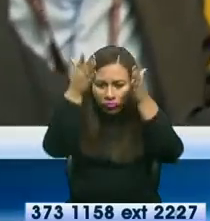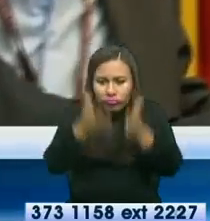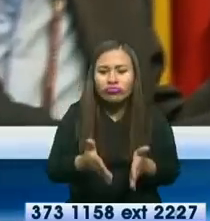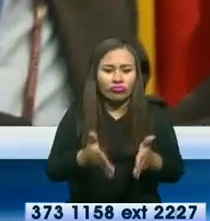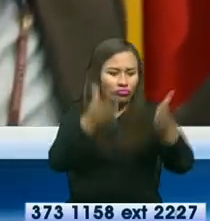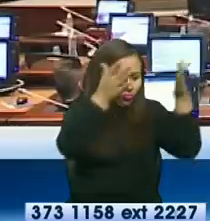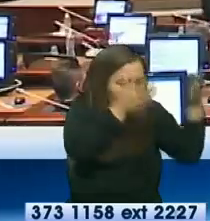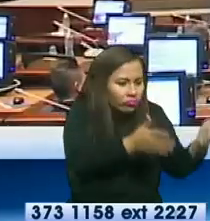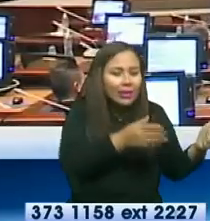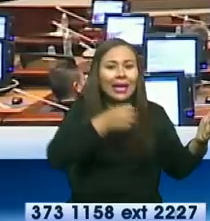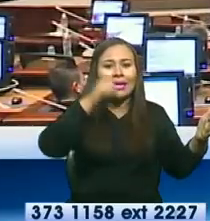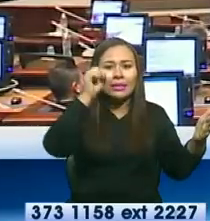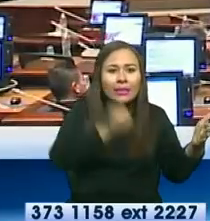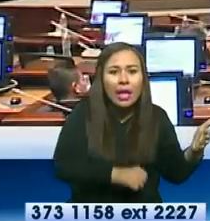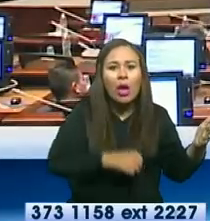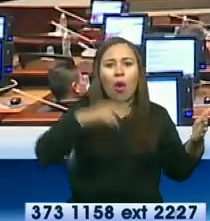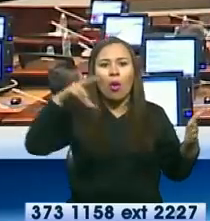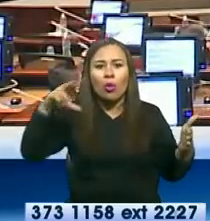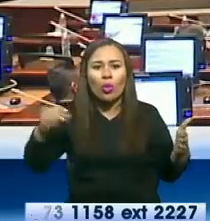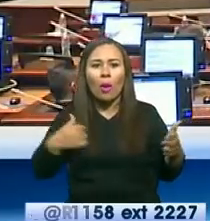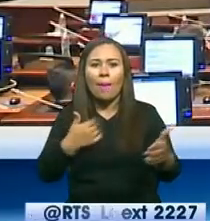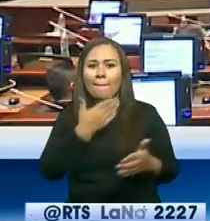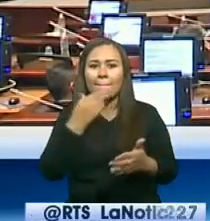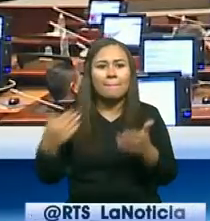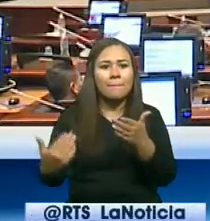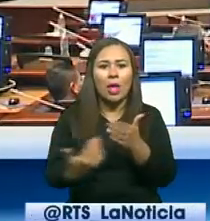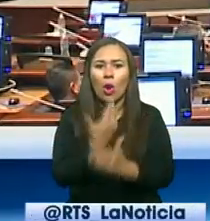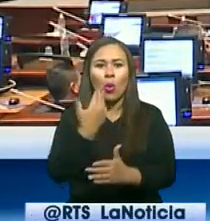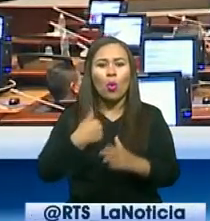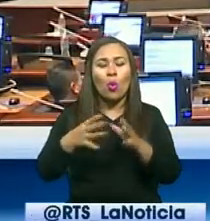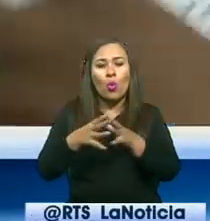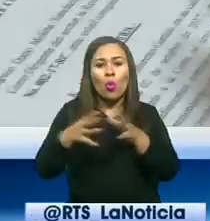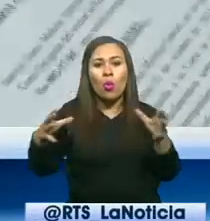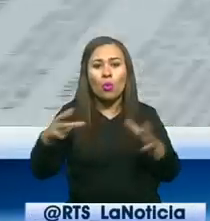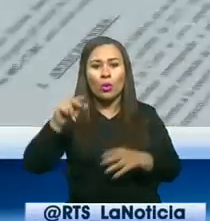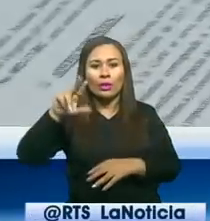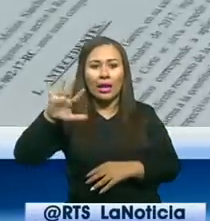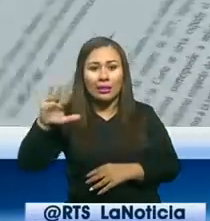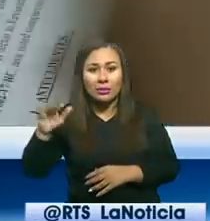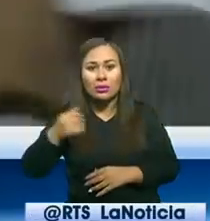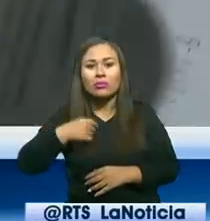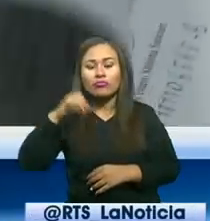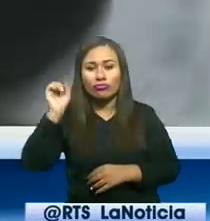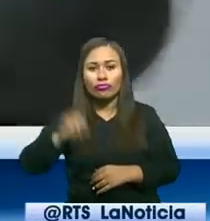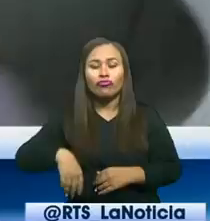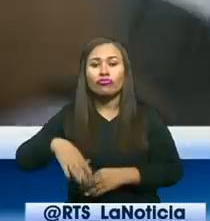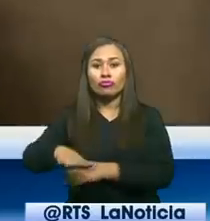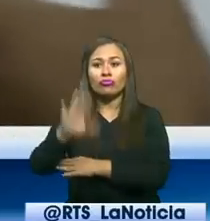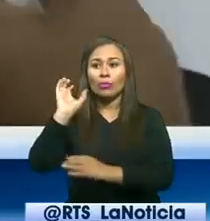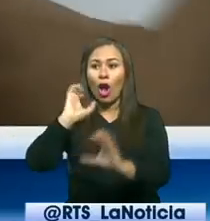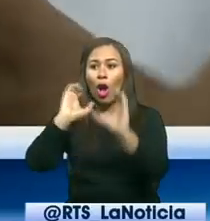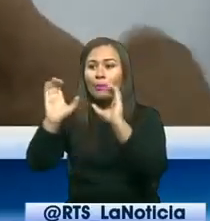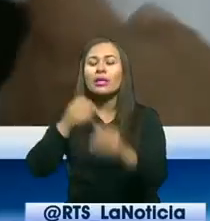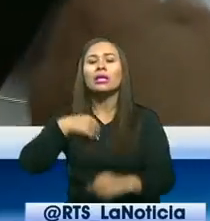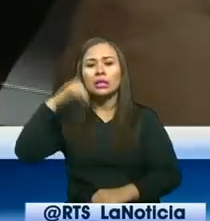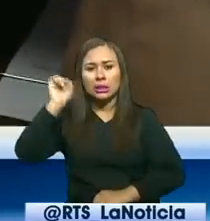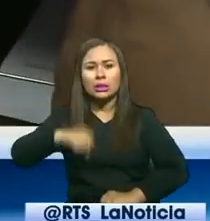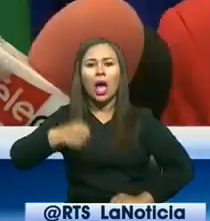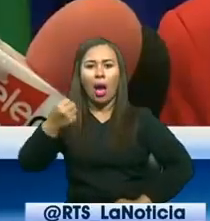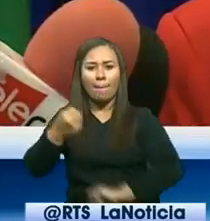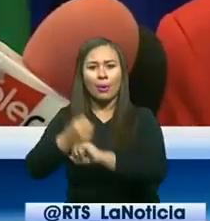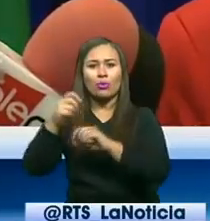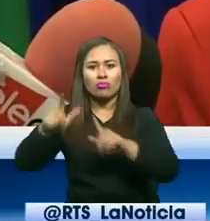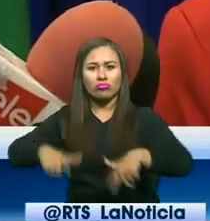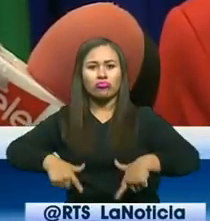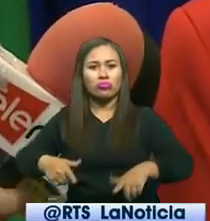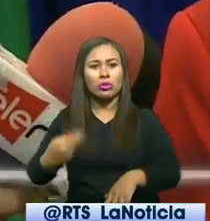le apuestan a conformar una mayoría al interior del país que estaría dispuesta a emitir un comunicado de apoyo al presidente Lenín Moreno. Nosotros